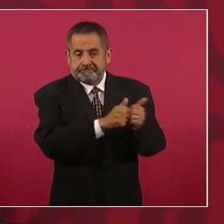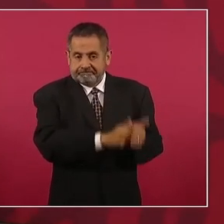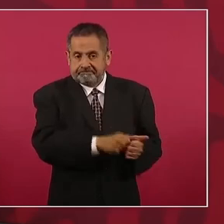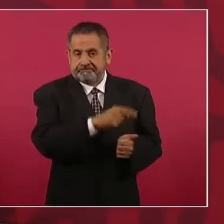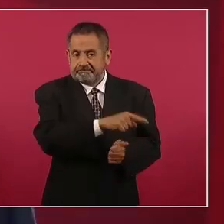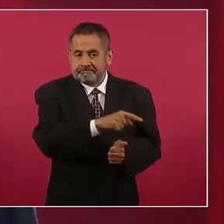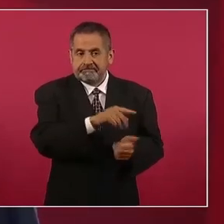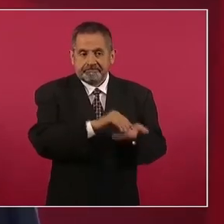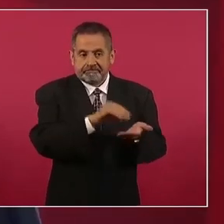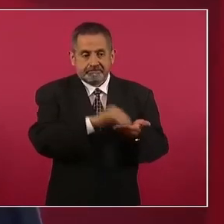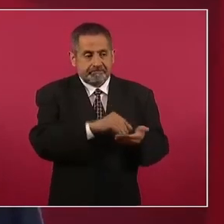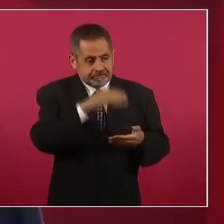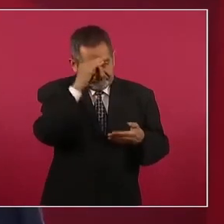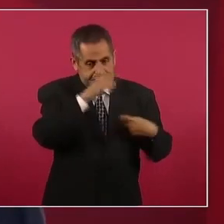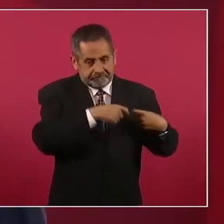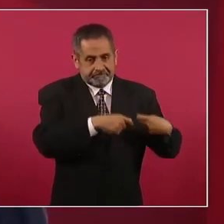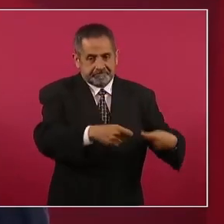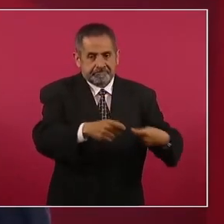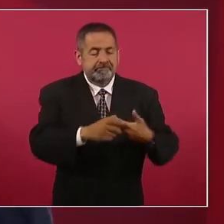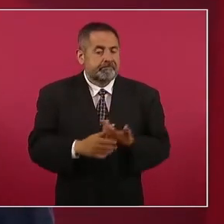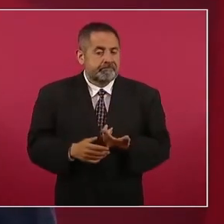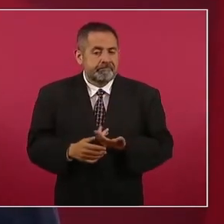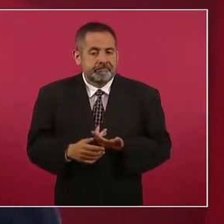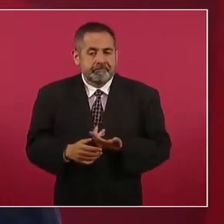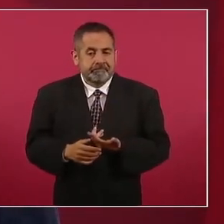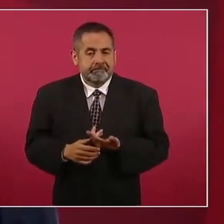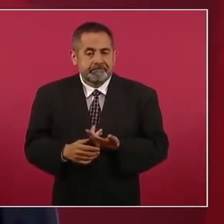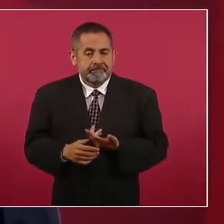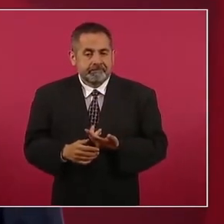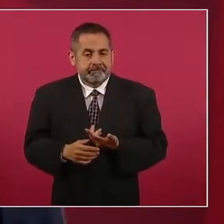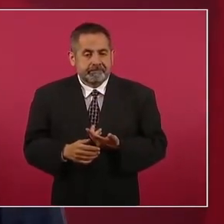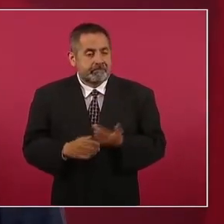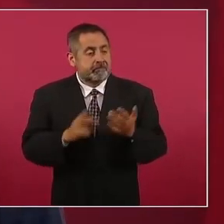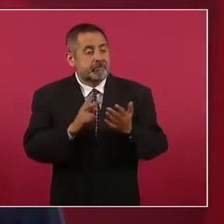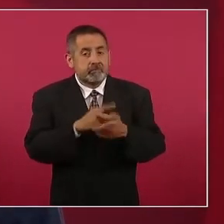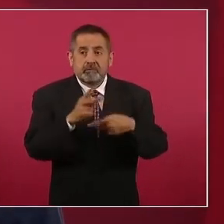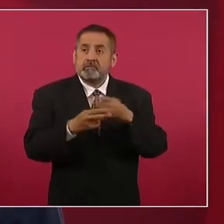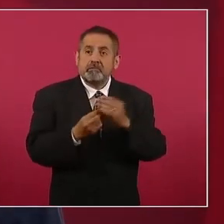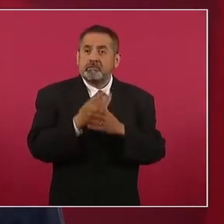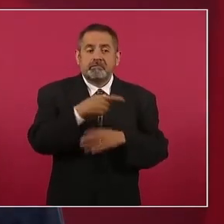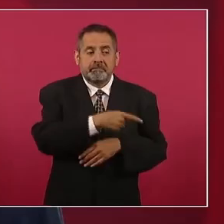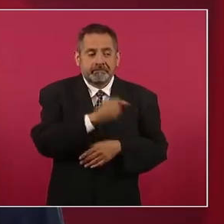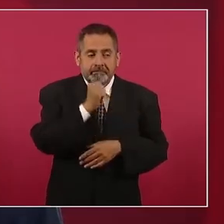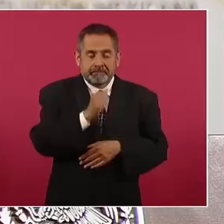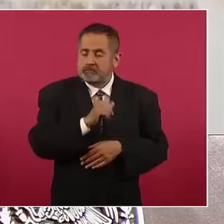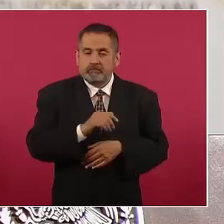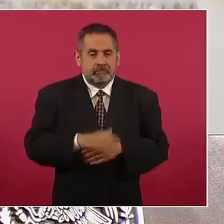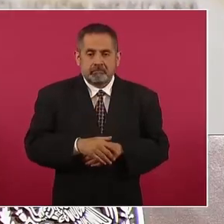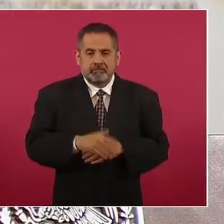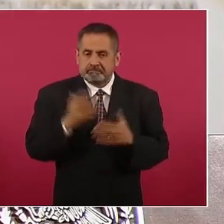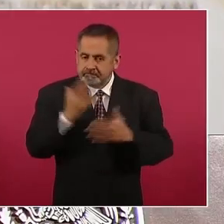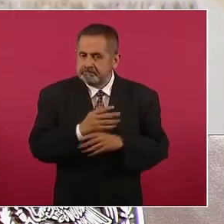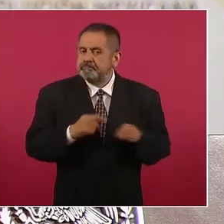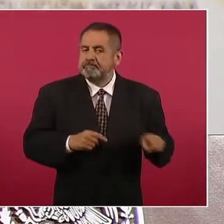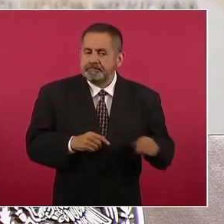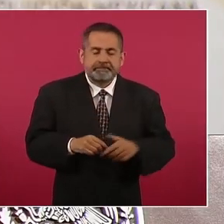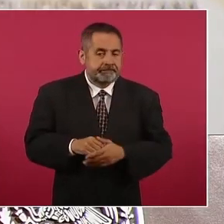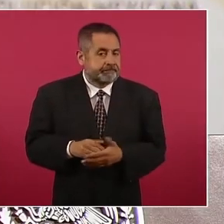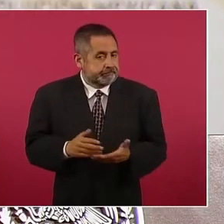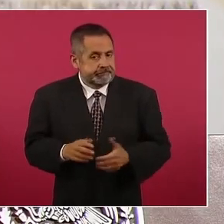y no va a retoñar porque